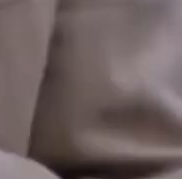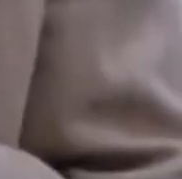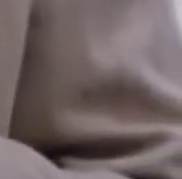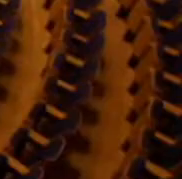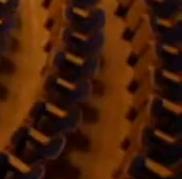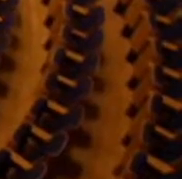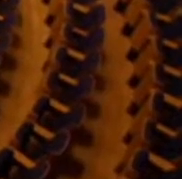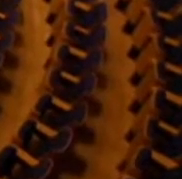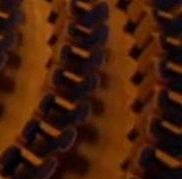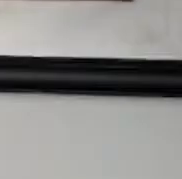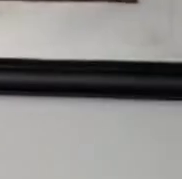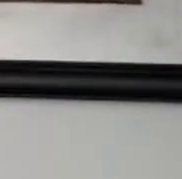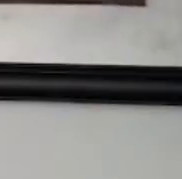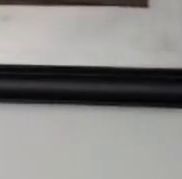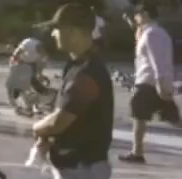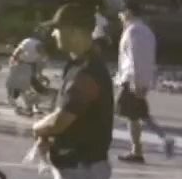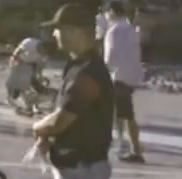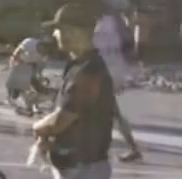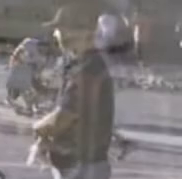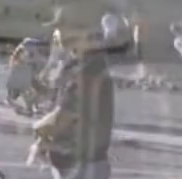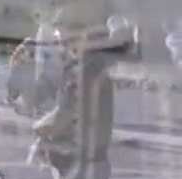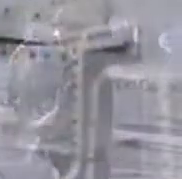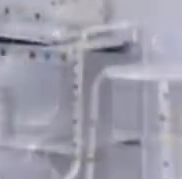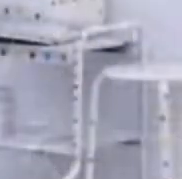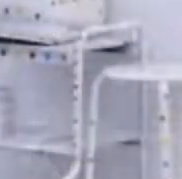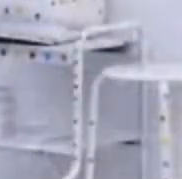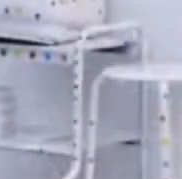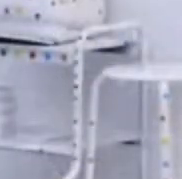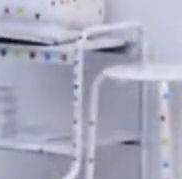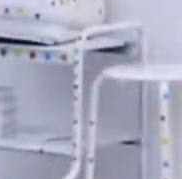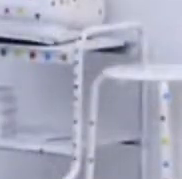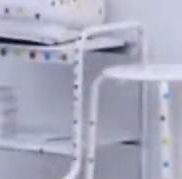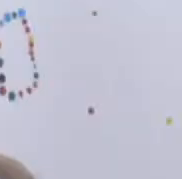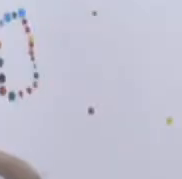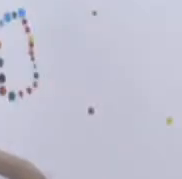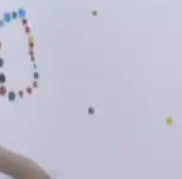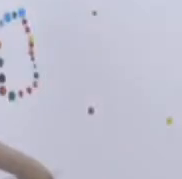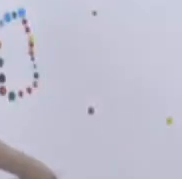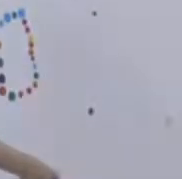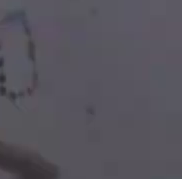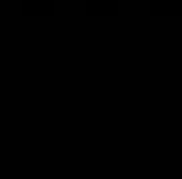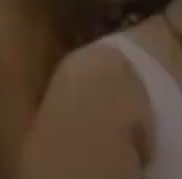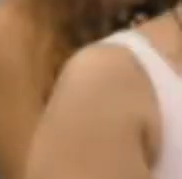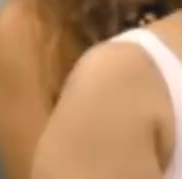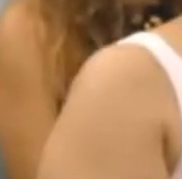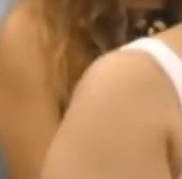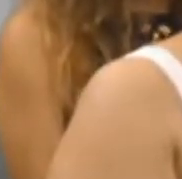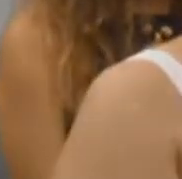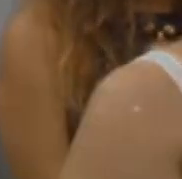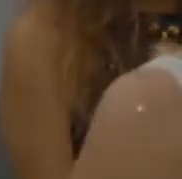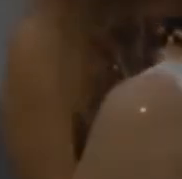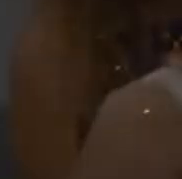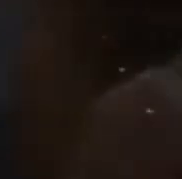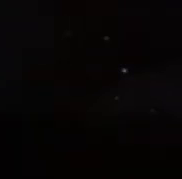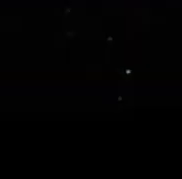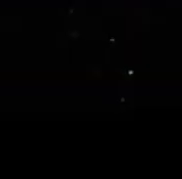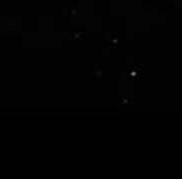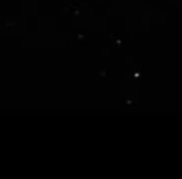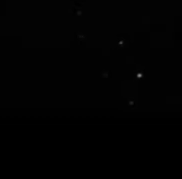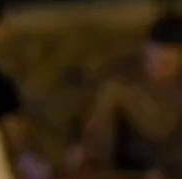crear. Van Gogh, Schumann, Claudel y Virginia Woolf. Y algunos de ellos han realizado grandes obras. No es que estemos